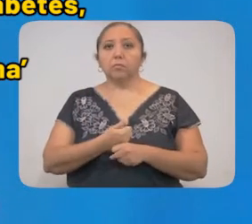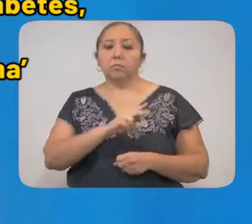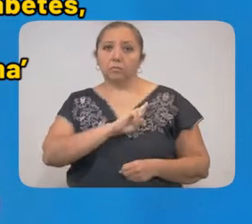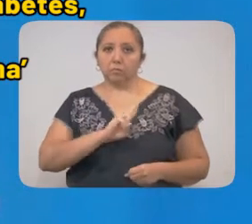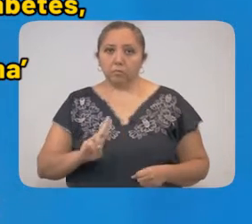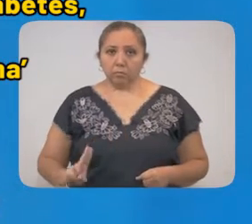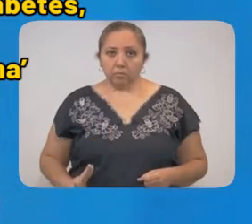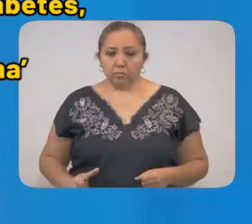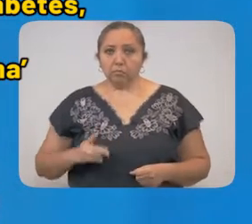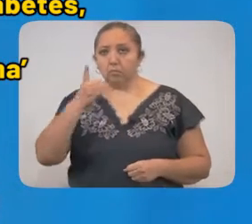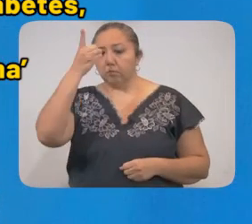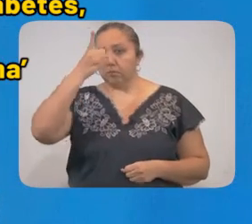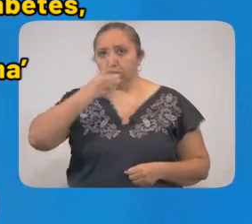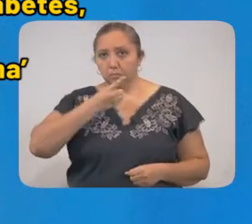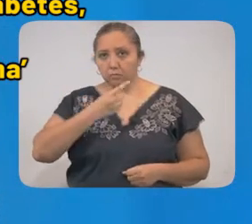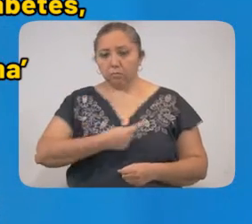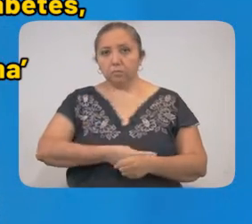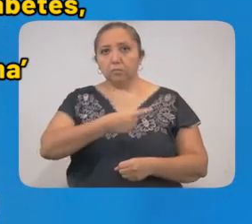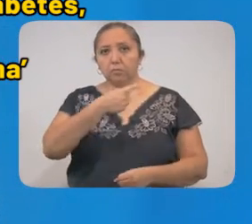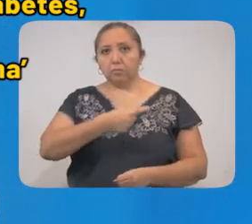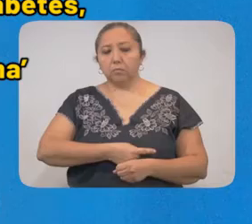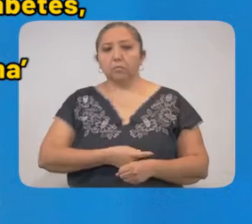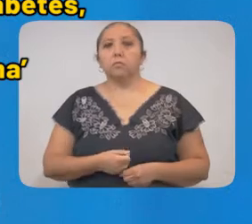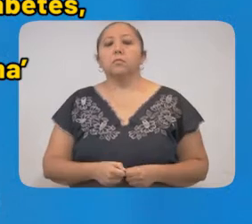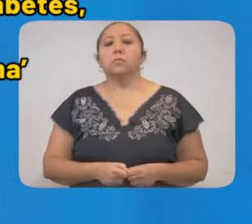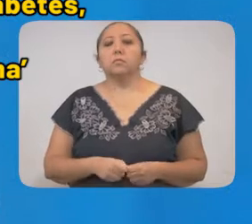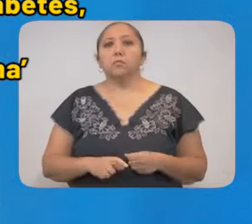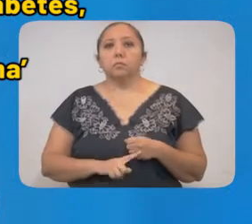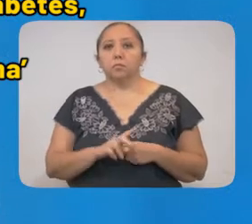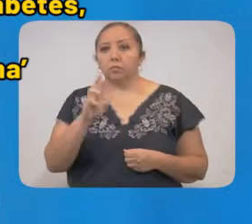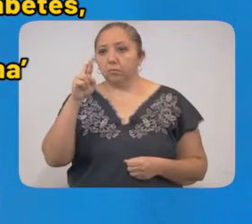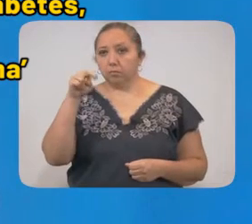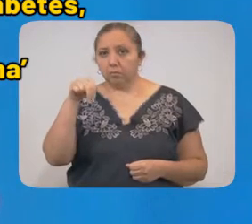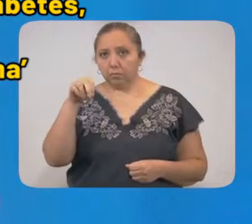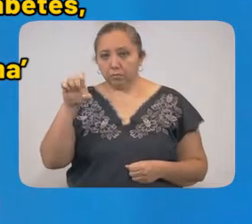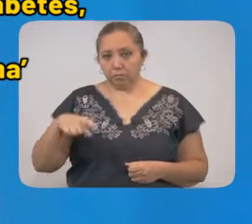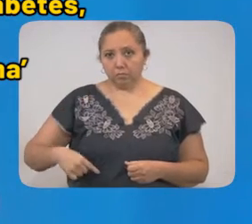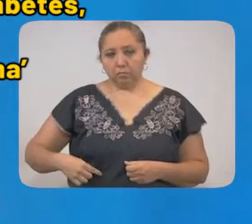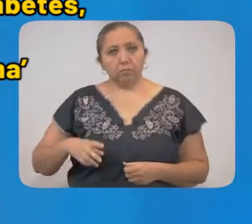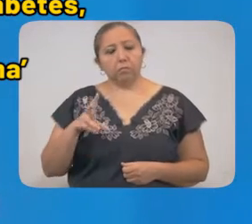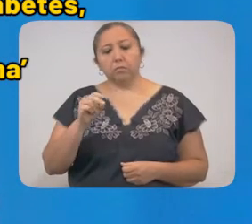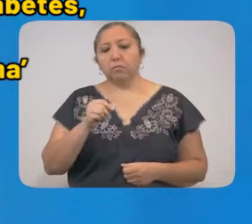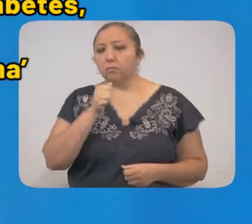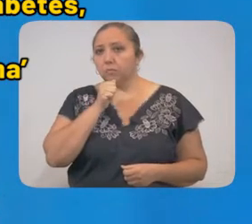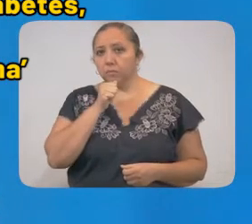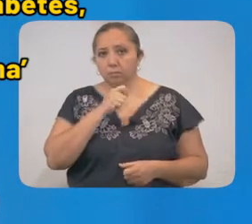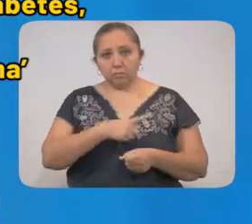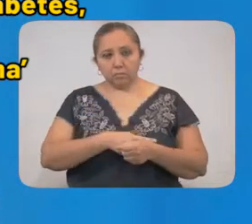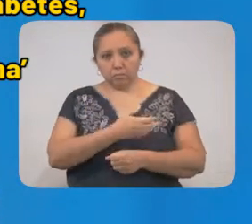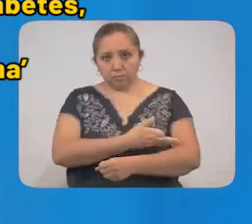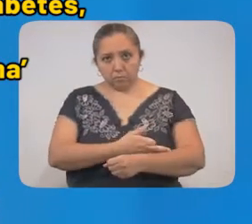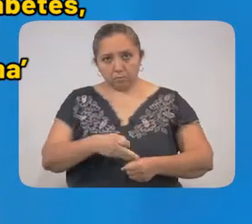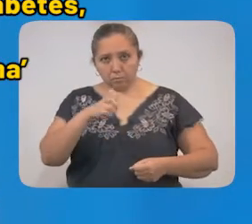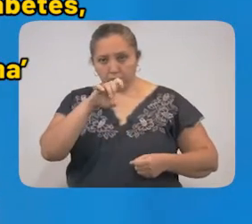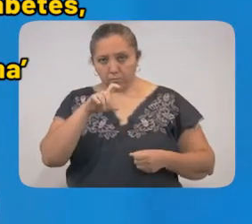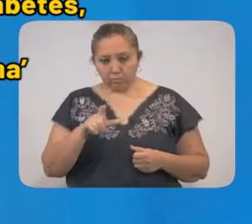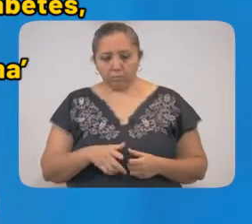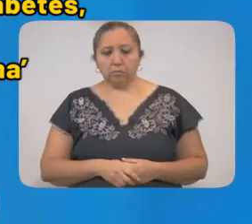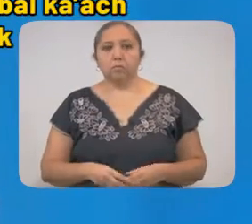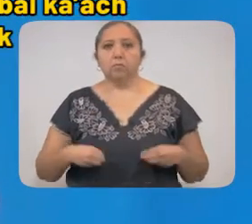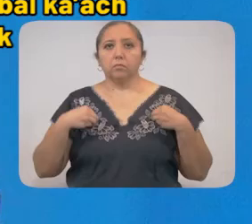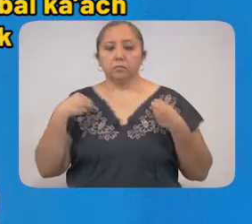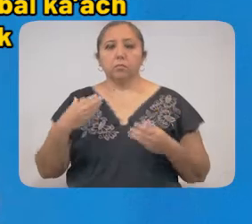Humán, con diabetes, hipertensión e insuficiencia renal crónica. No presentan síntomas las personas que vivían con